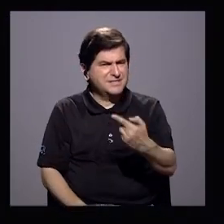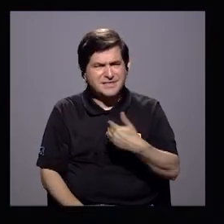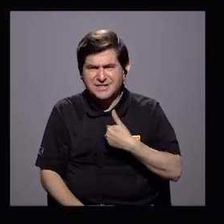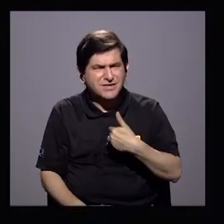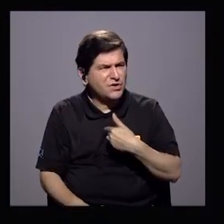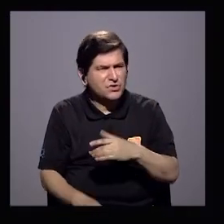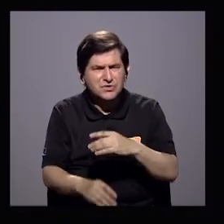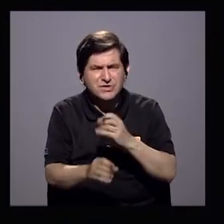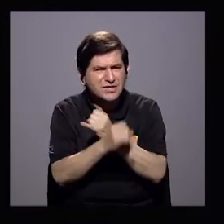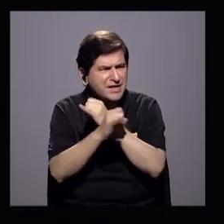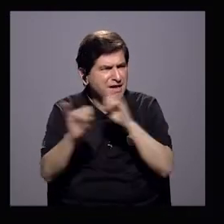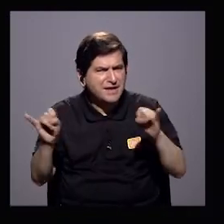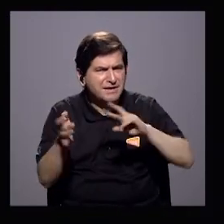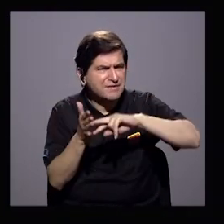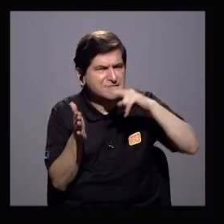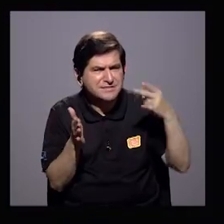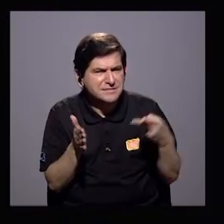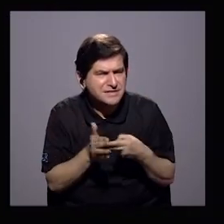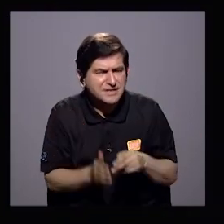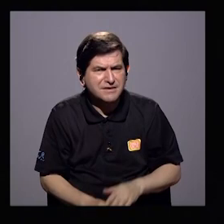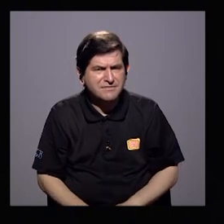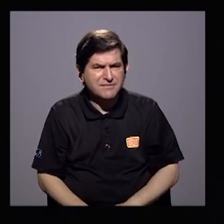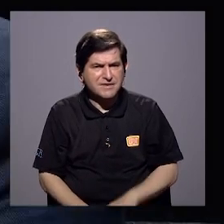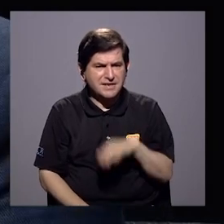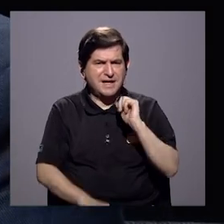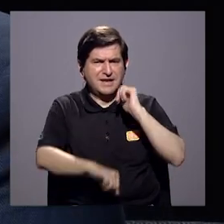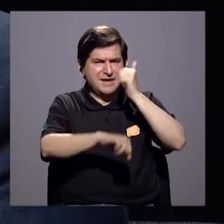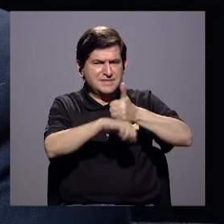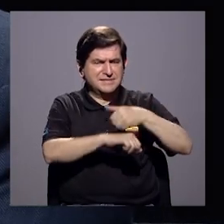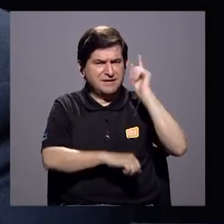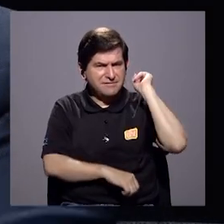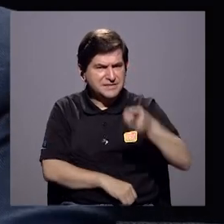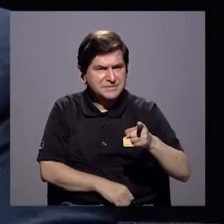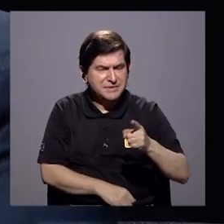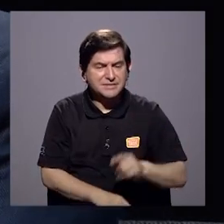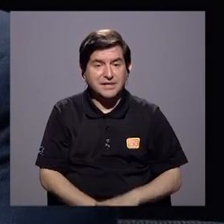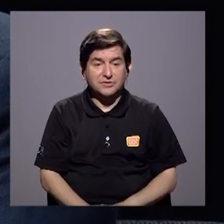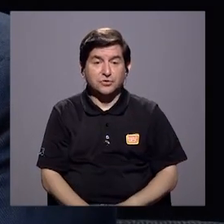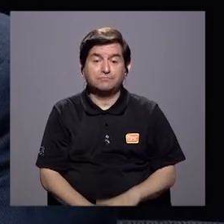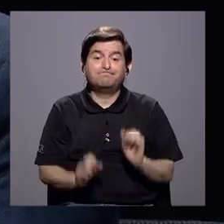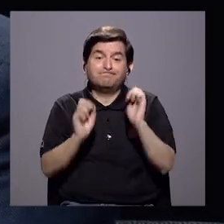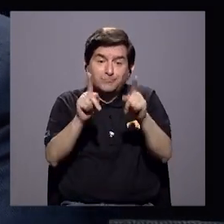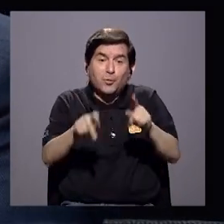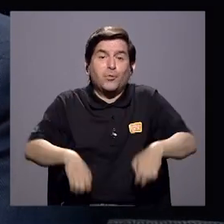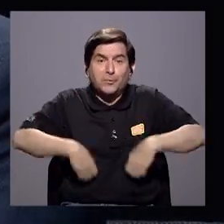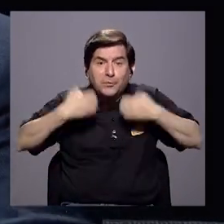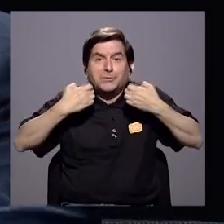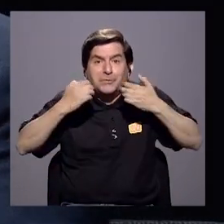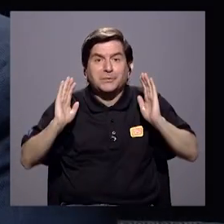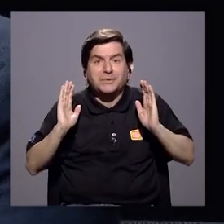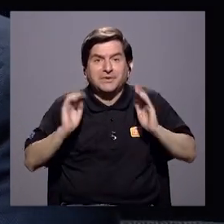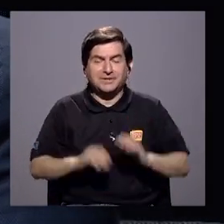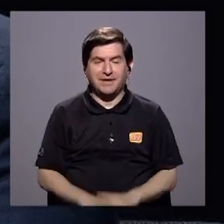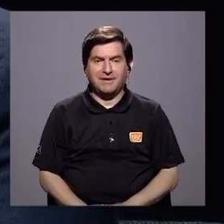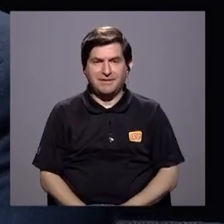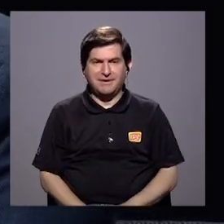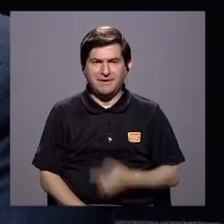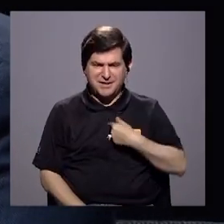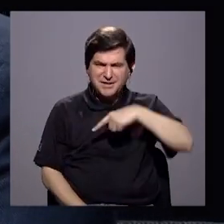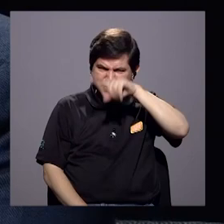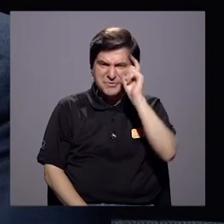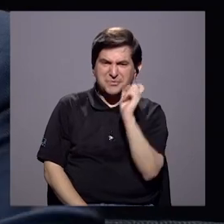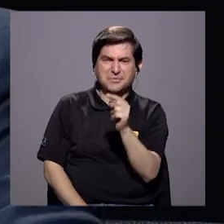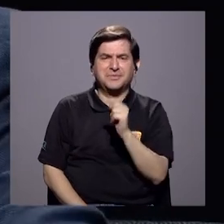tiene independencia quiere decir que molestando línea bueno existe la gran posibilidad y uno le permite